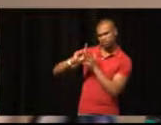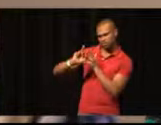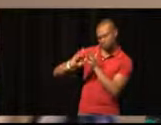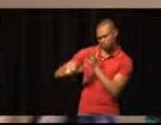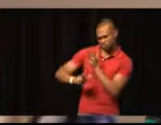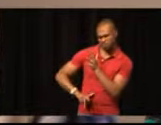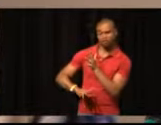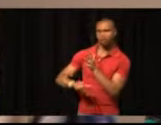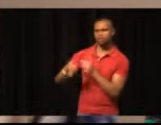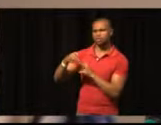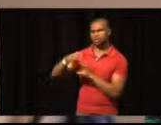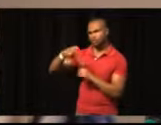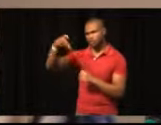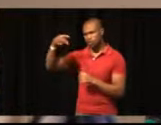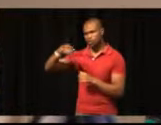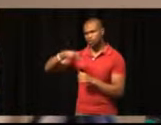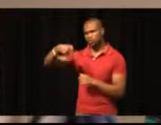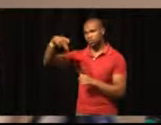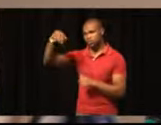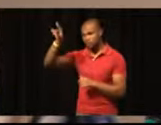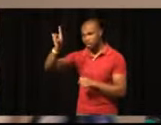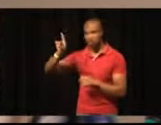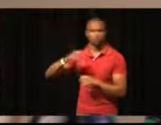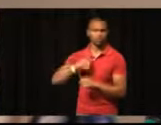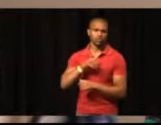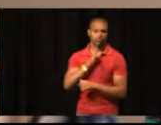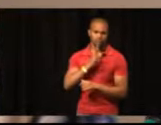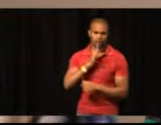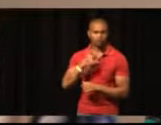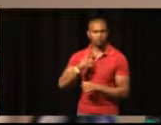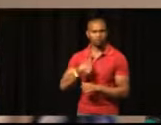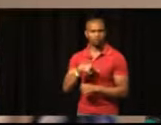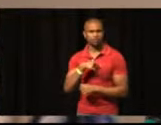proyectos en el norte y en el noreste.